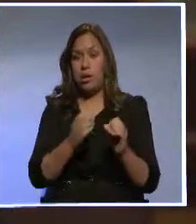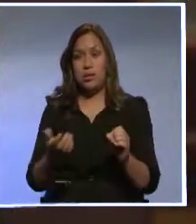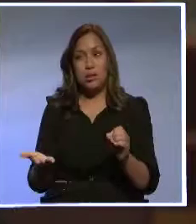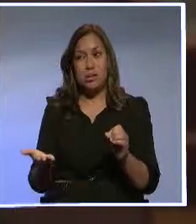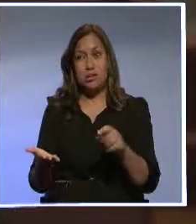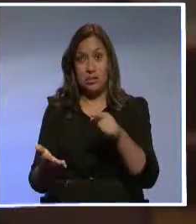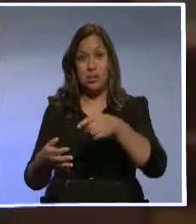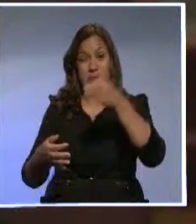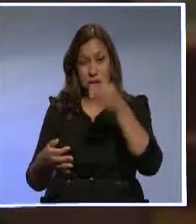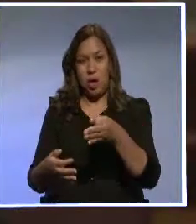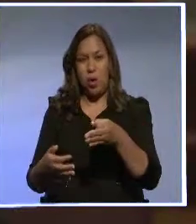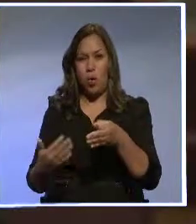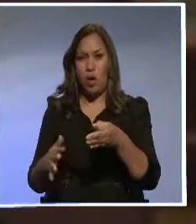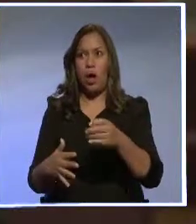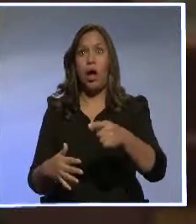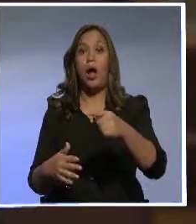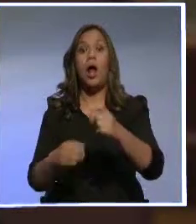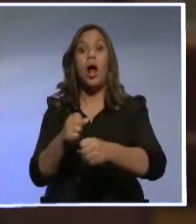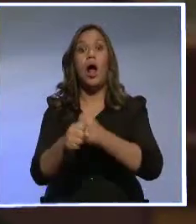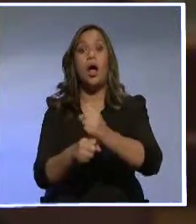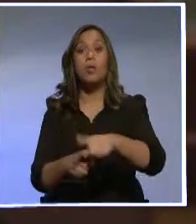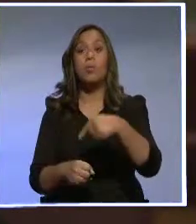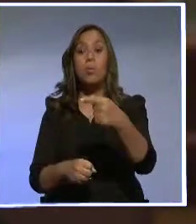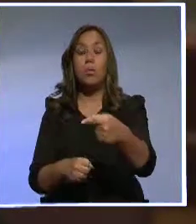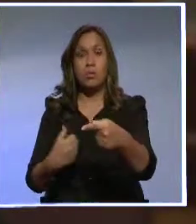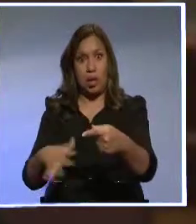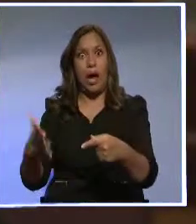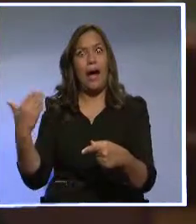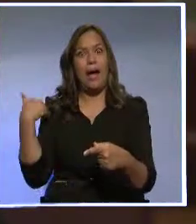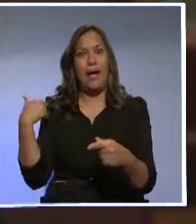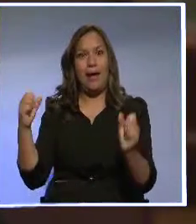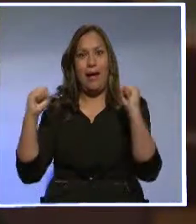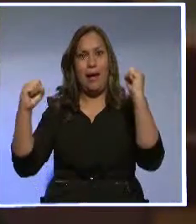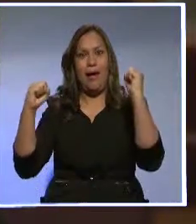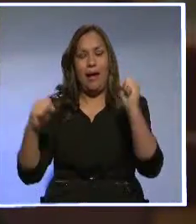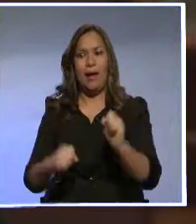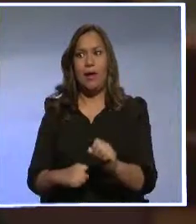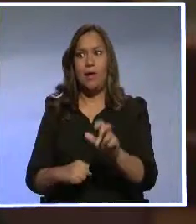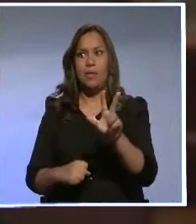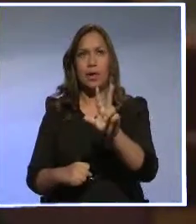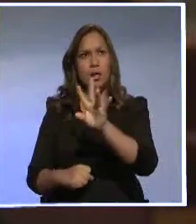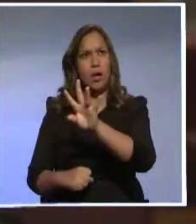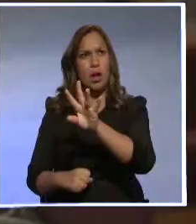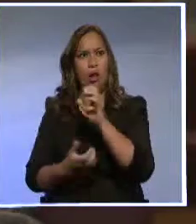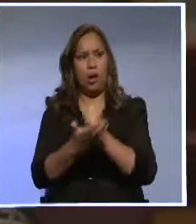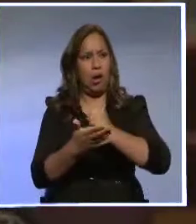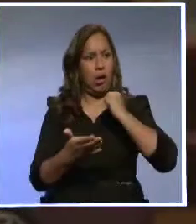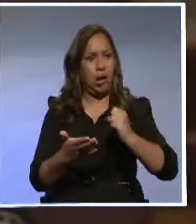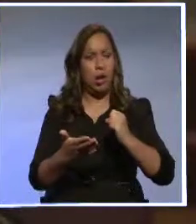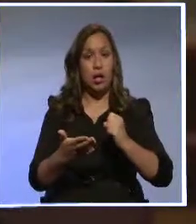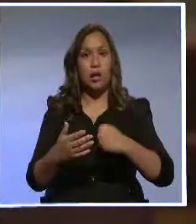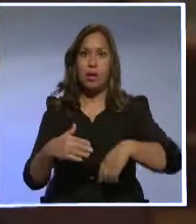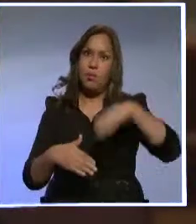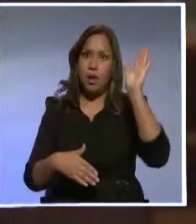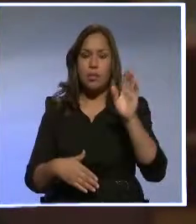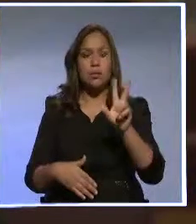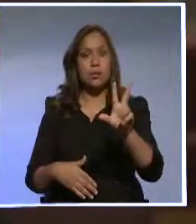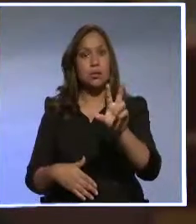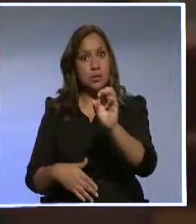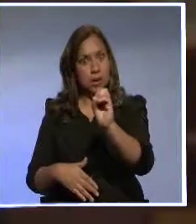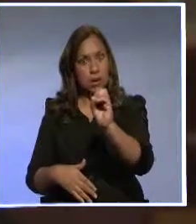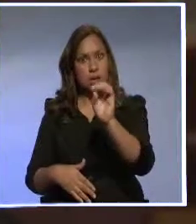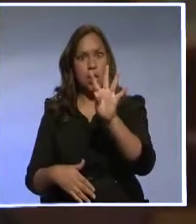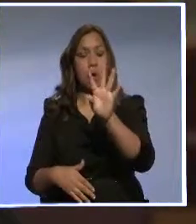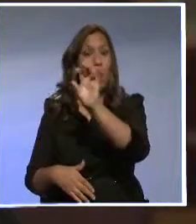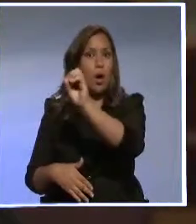desde desde el próximo año en vez de tres o cuatro patentes tengamos 30 o 40 patentes no